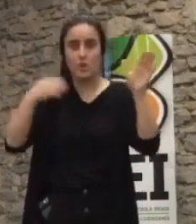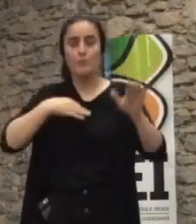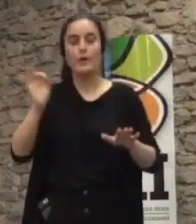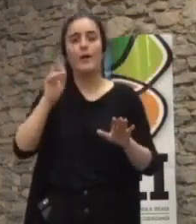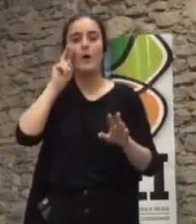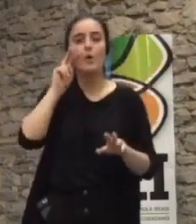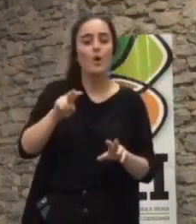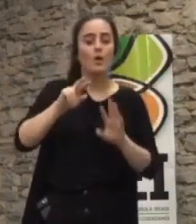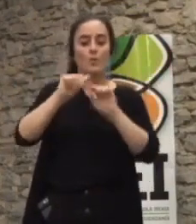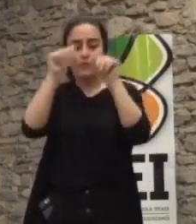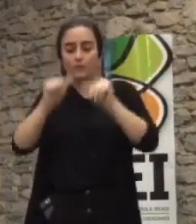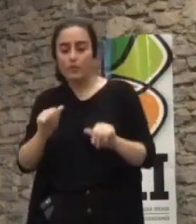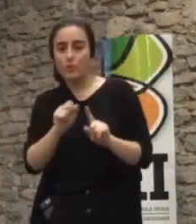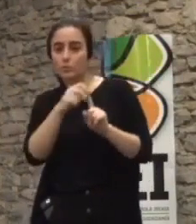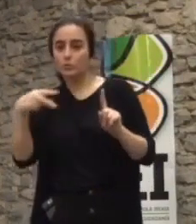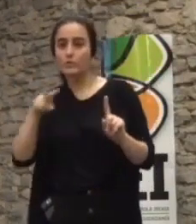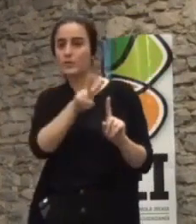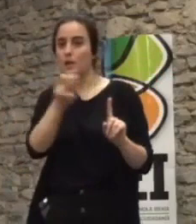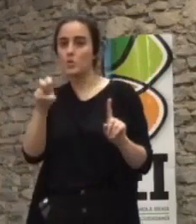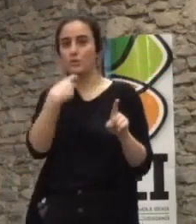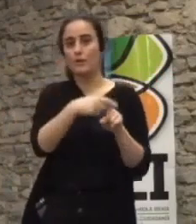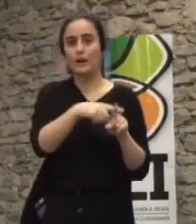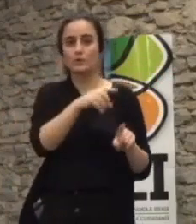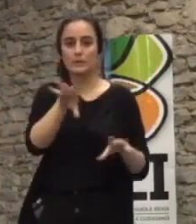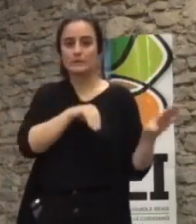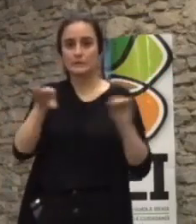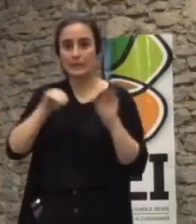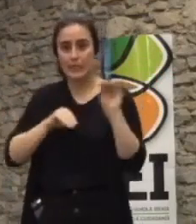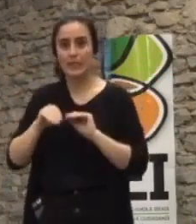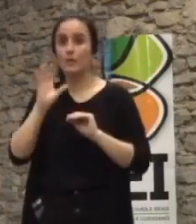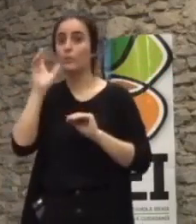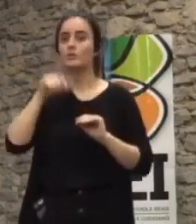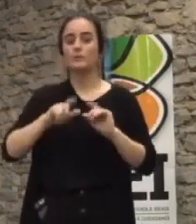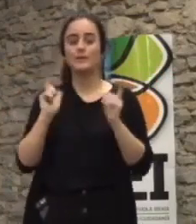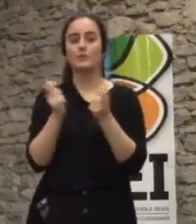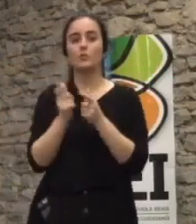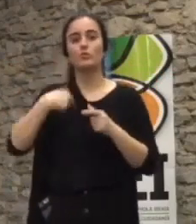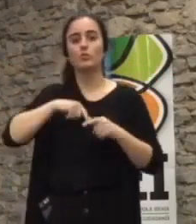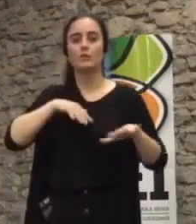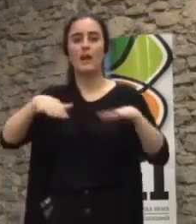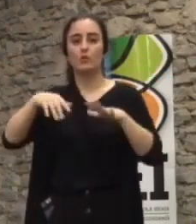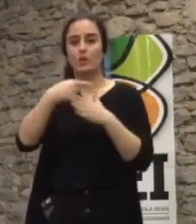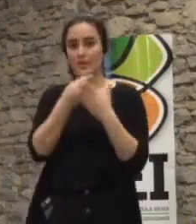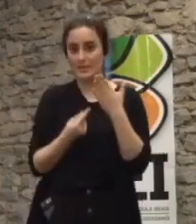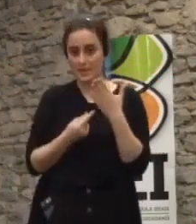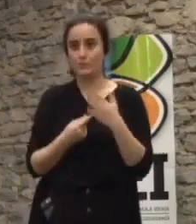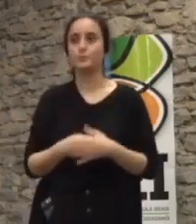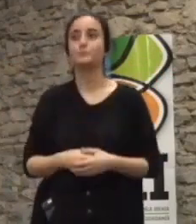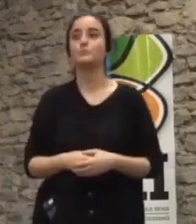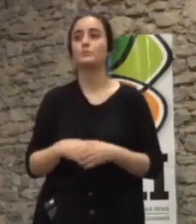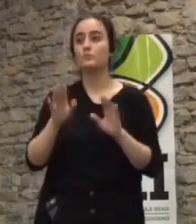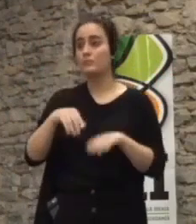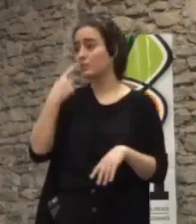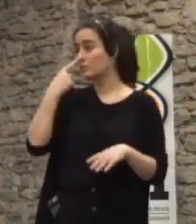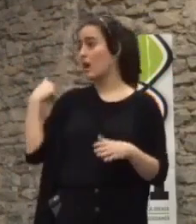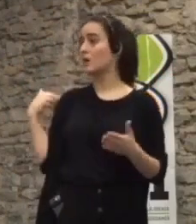una forma nueva, una perspectiva nueva de ver las cosas. Y, bueno, como ya he dicho, en estas reuniones también diseñamos acciones. Durante el último año